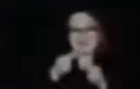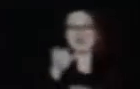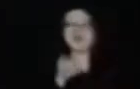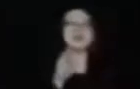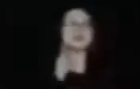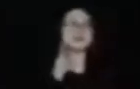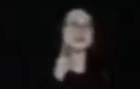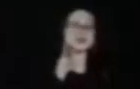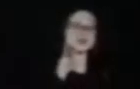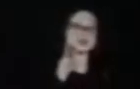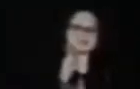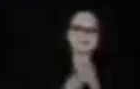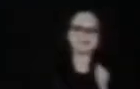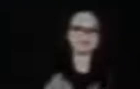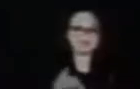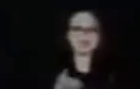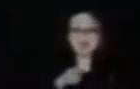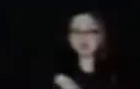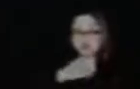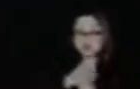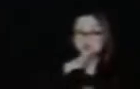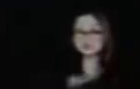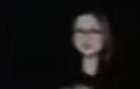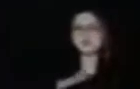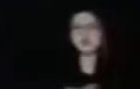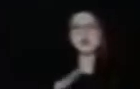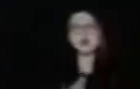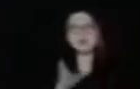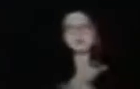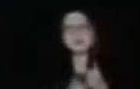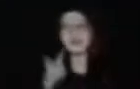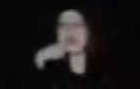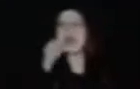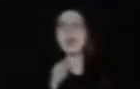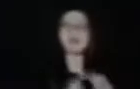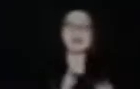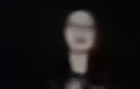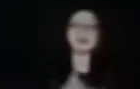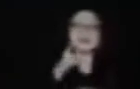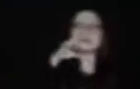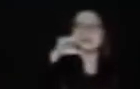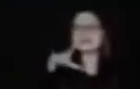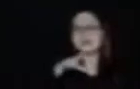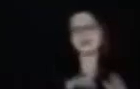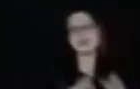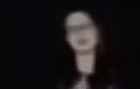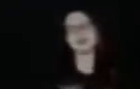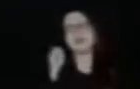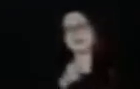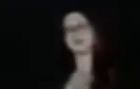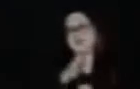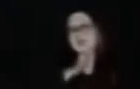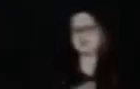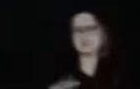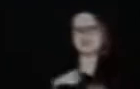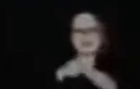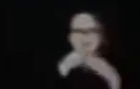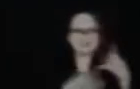producíamos y éramos autosuficientes en gasolinas, diésel,